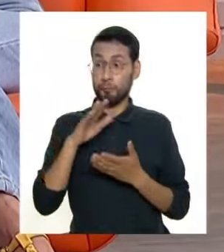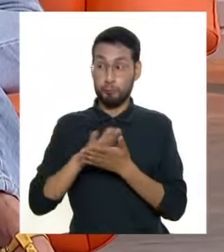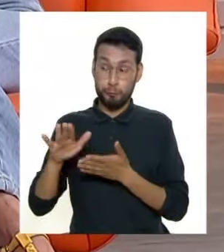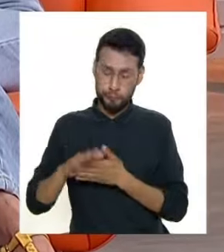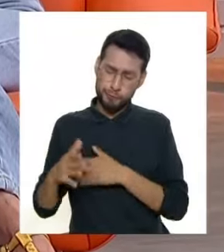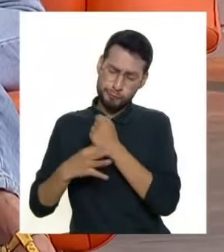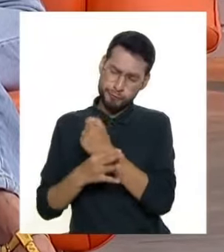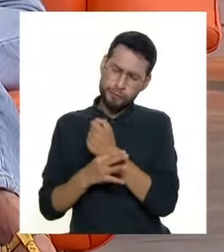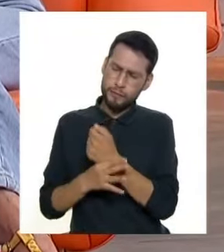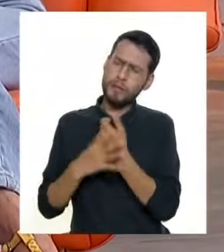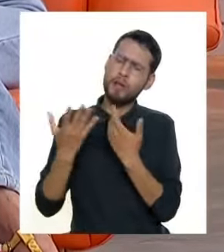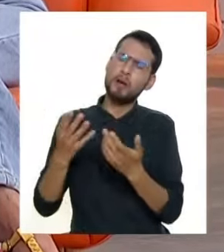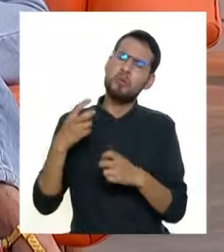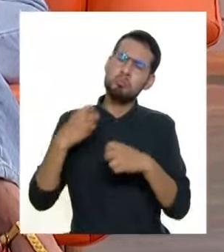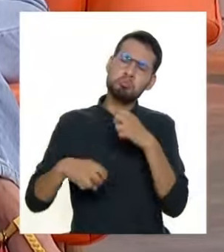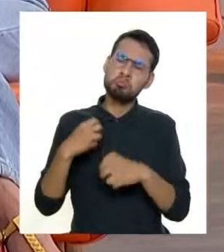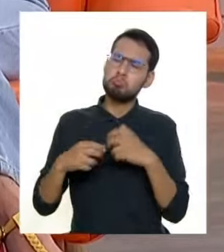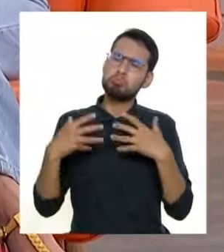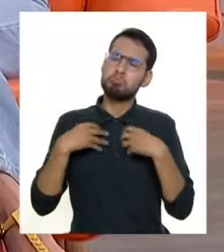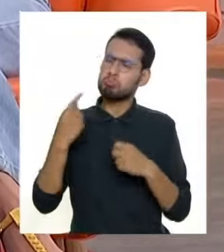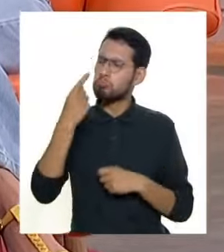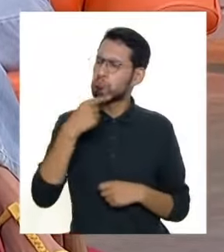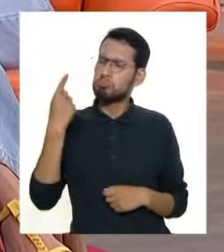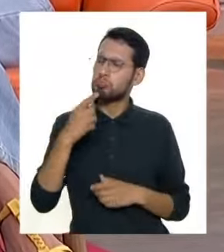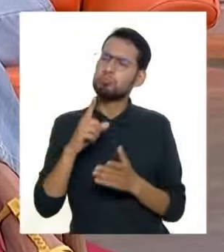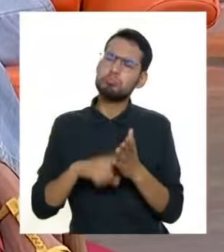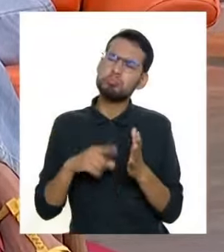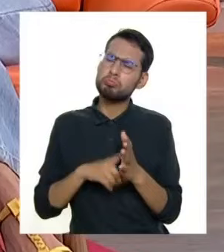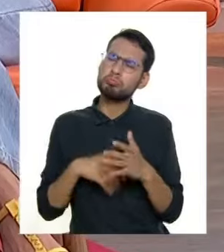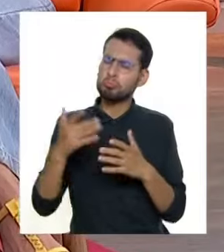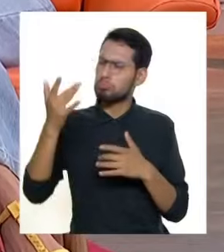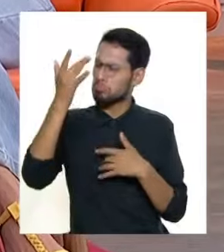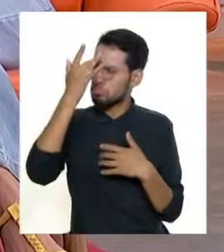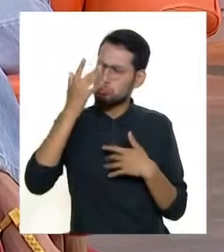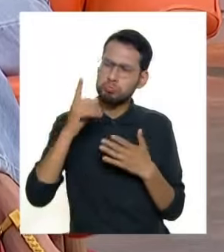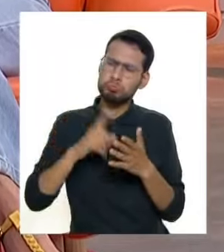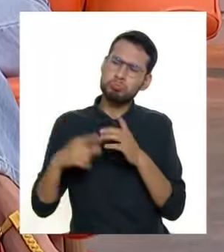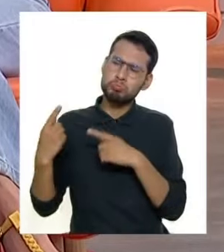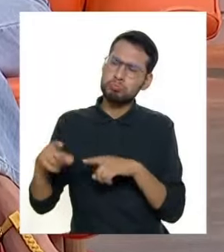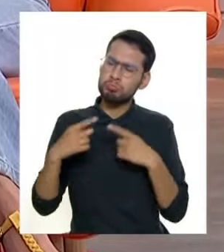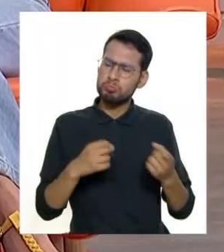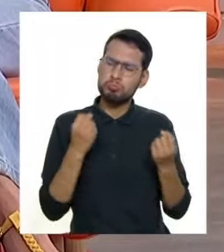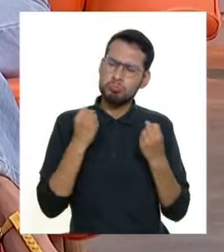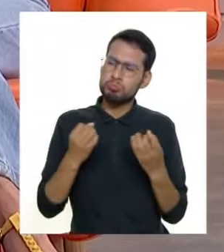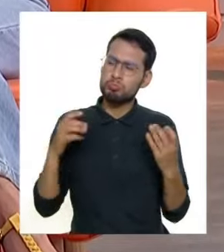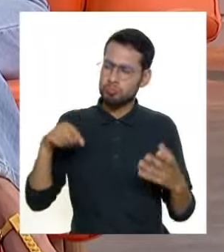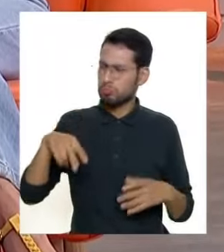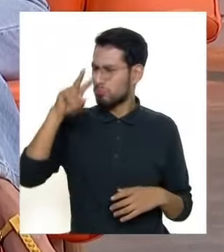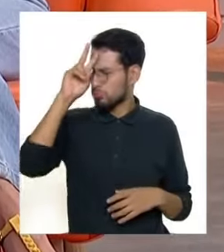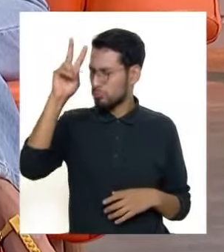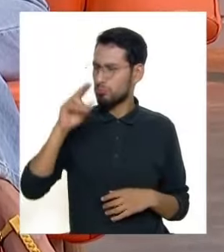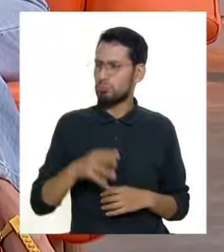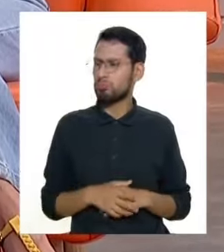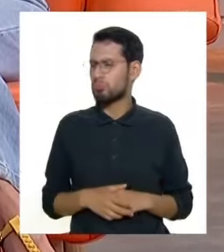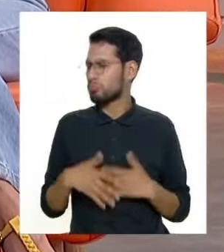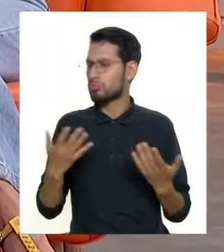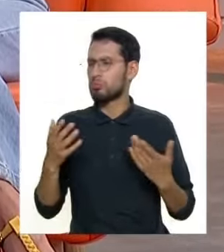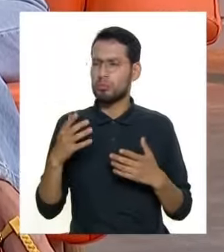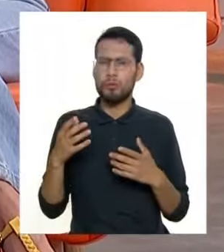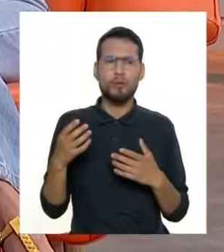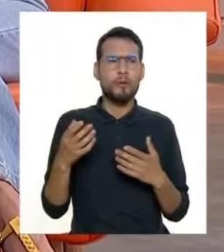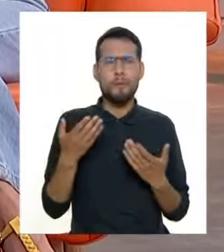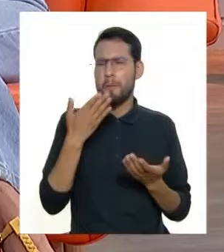Doctor, ¿cuál es el principal problema de la salud oral? ¿Qué patología se presenta con mayor frecuencia en el Perú como una